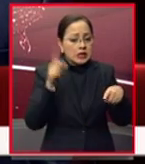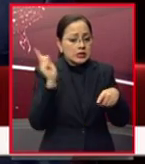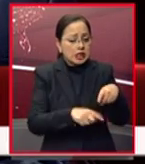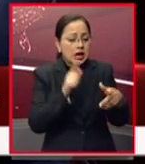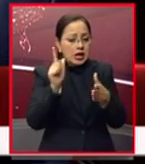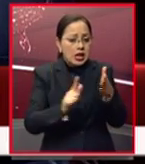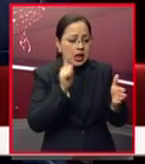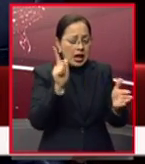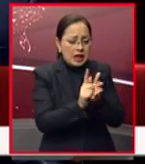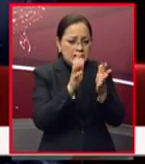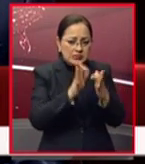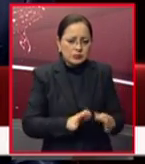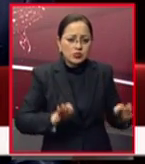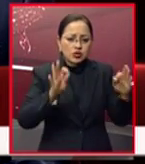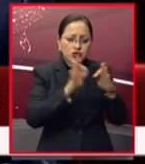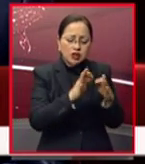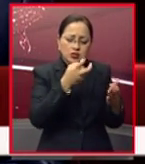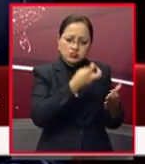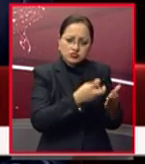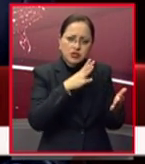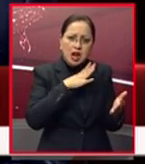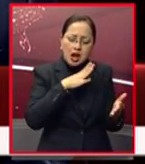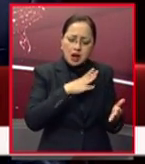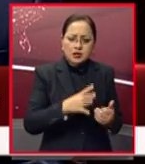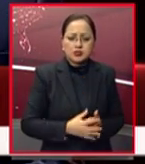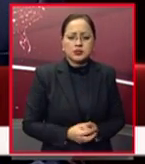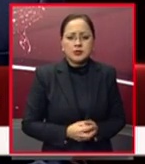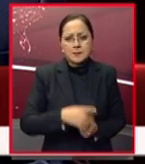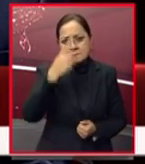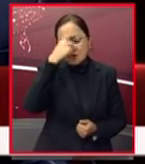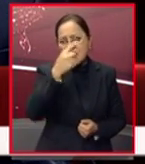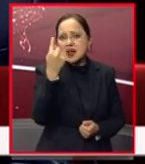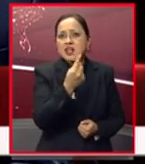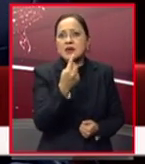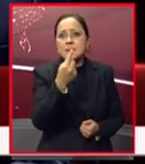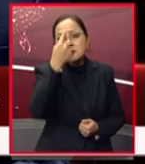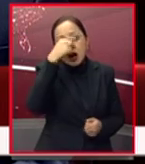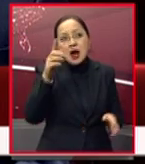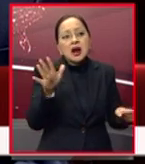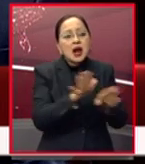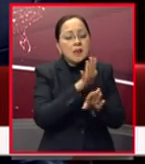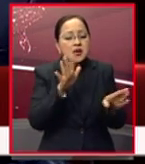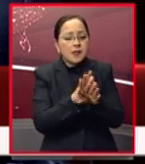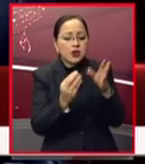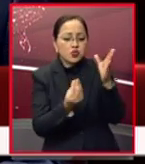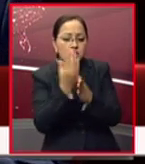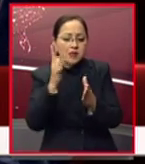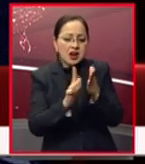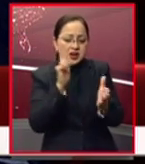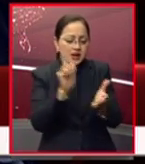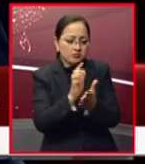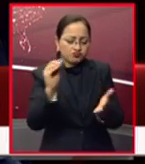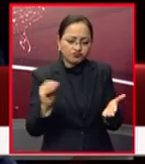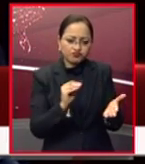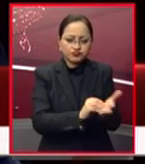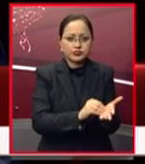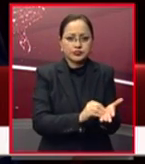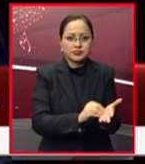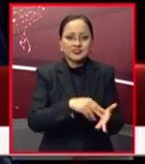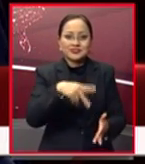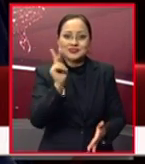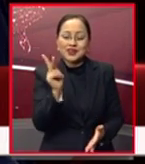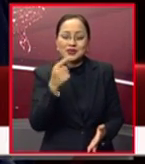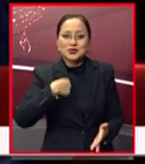ley fundamental con la que hoy contamos para ser sustituida por una nueva. Sin embargo,